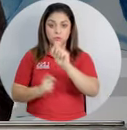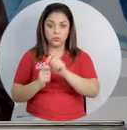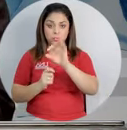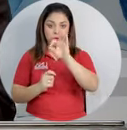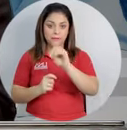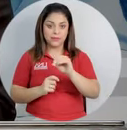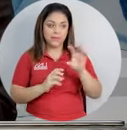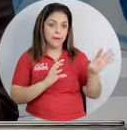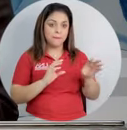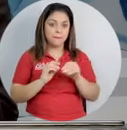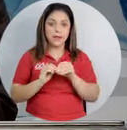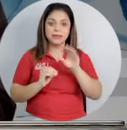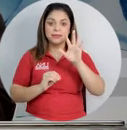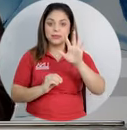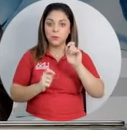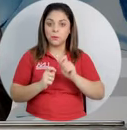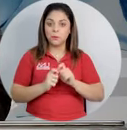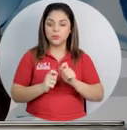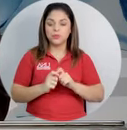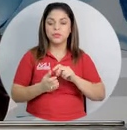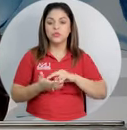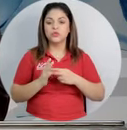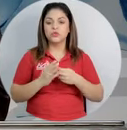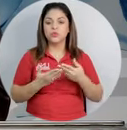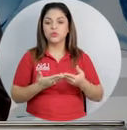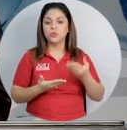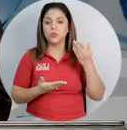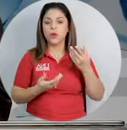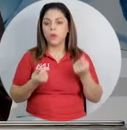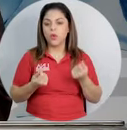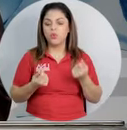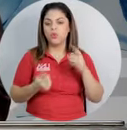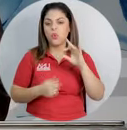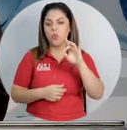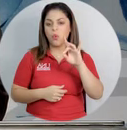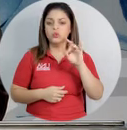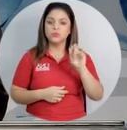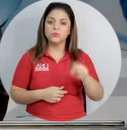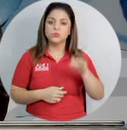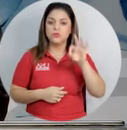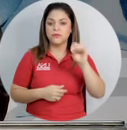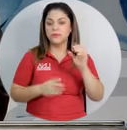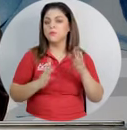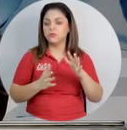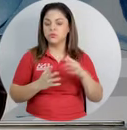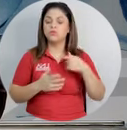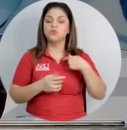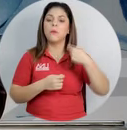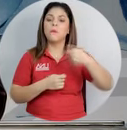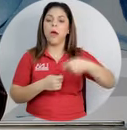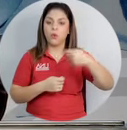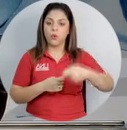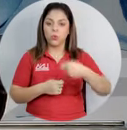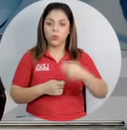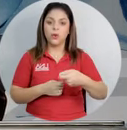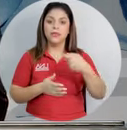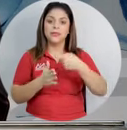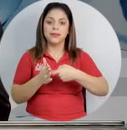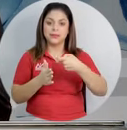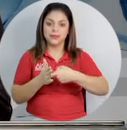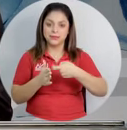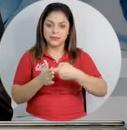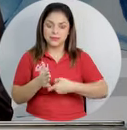2.90, si me prestan tasa básica más 5 puntos, entonces eso se convierte en un 8.90, lo que